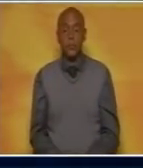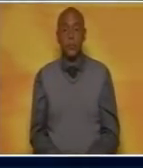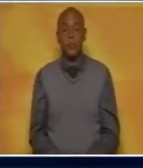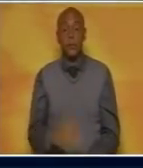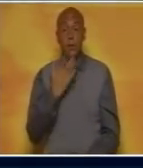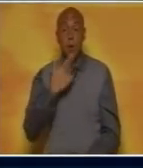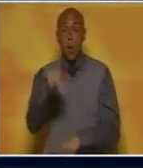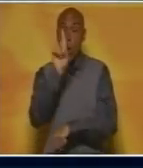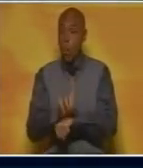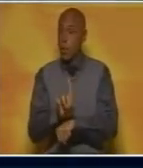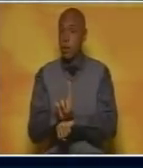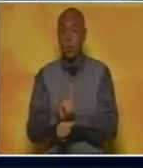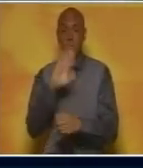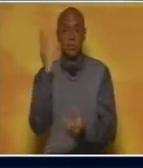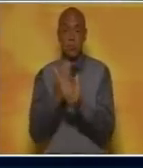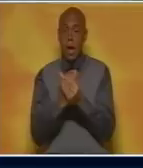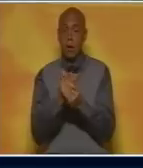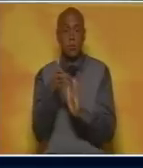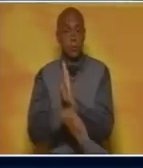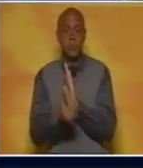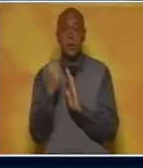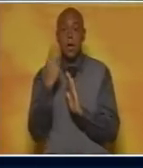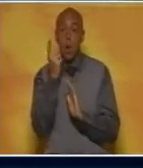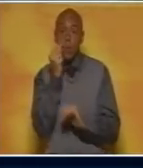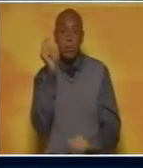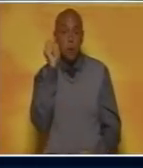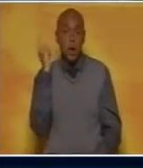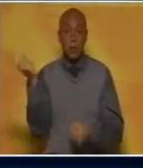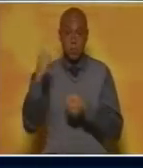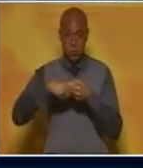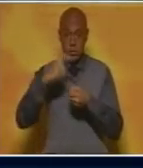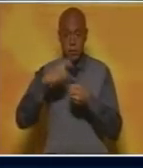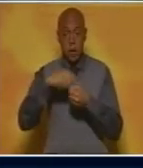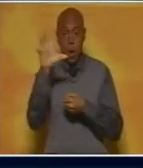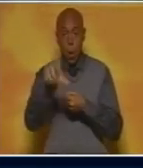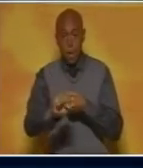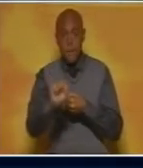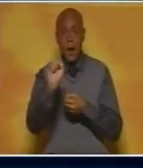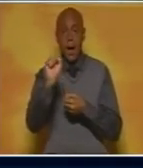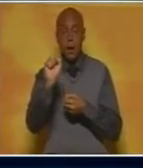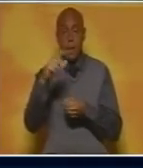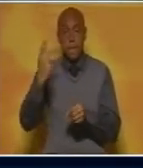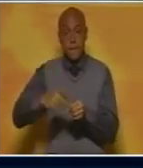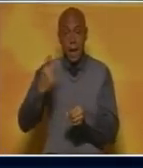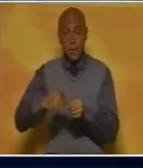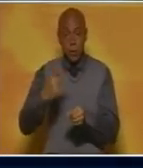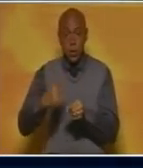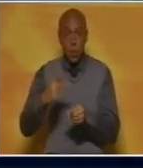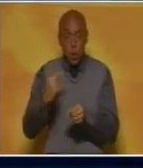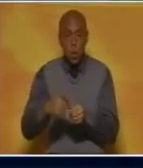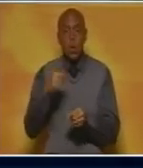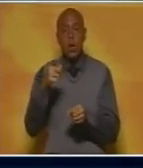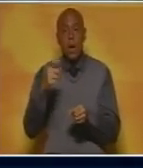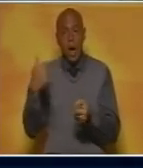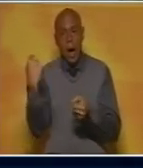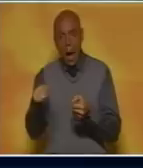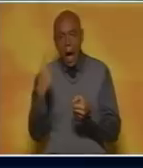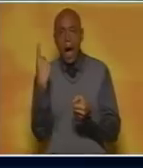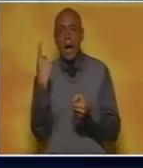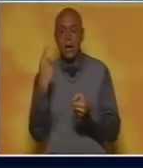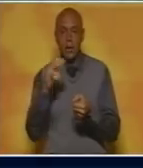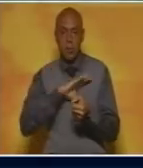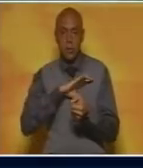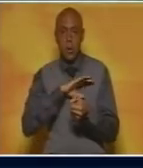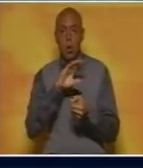Somos el único banco que, en el que los clientes que ya compraron Petro a través de la Sunacri, que tienen su wallet, pueden verlo en vez de en